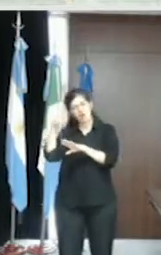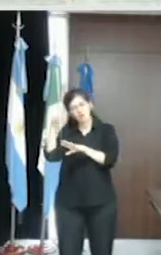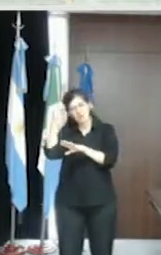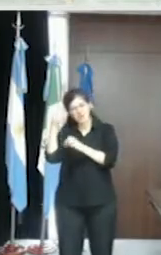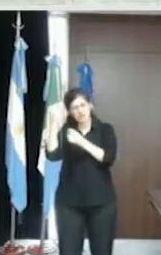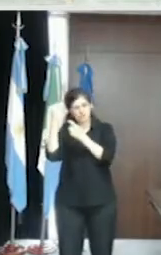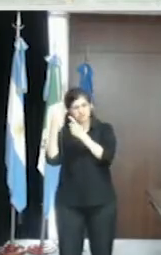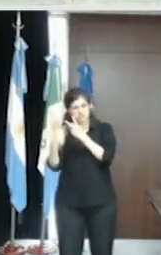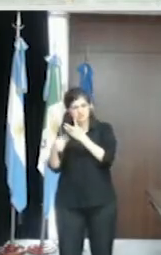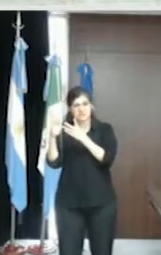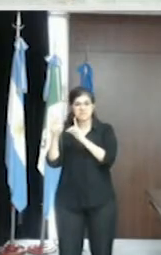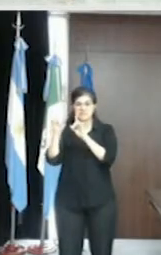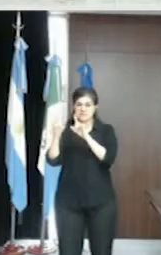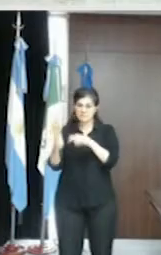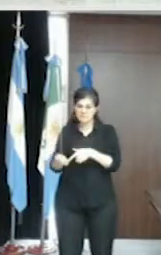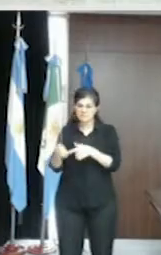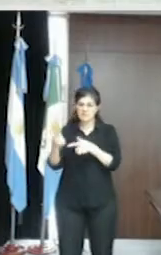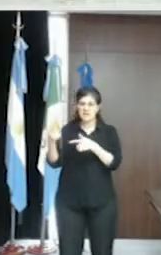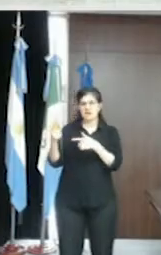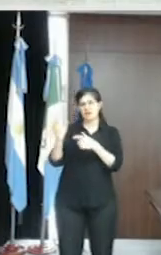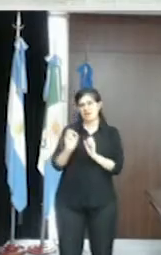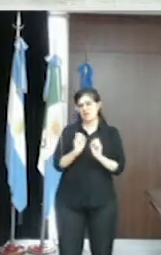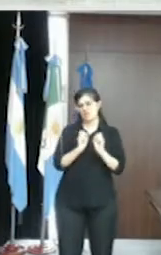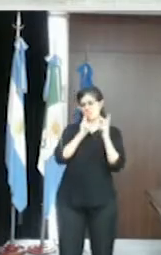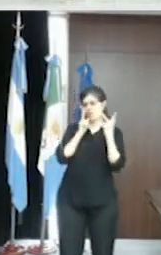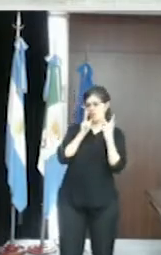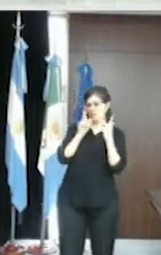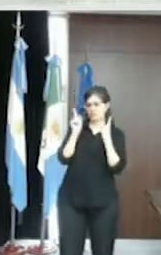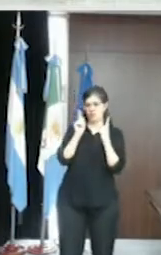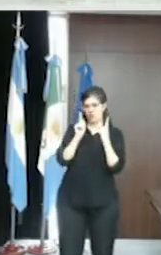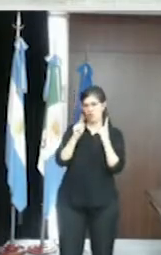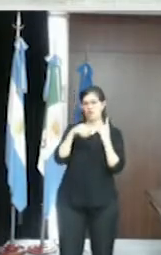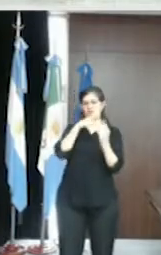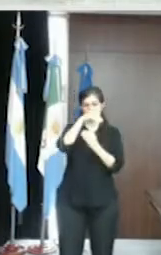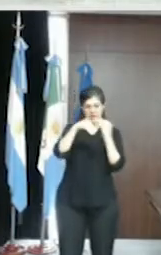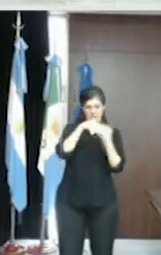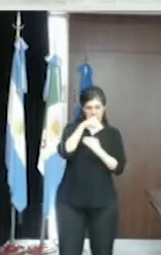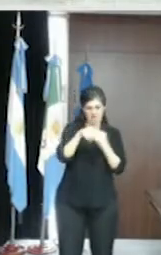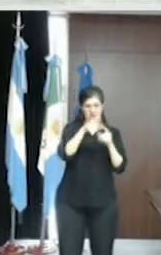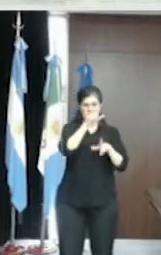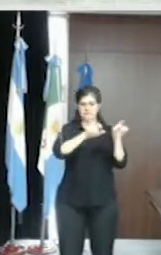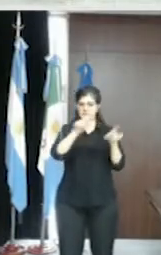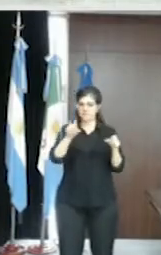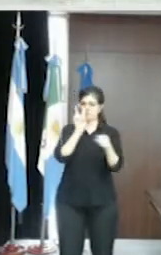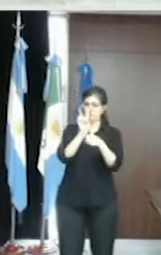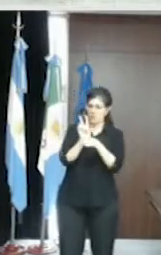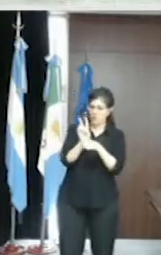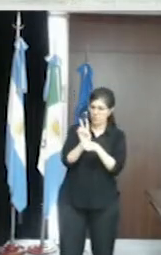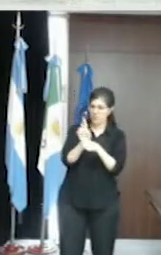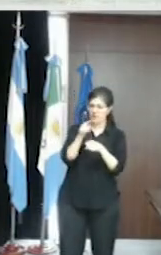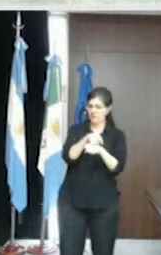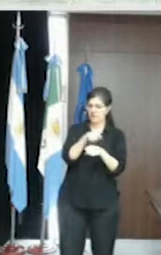tipo de intervención que no es igual al enojo, hace que todos los familiares o los cuidadores